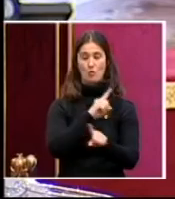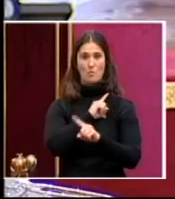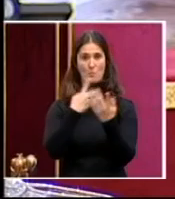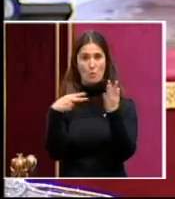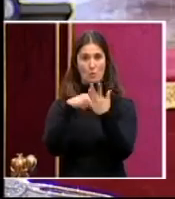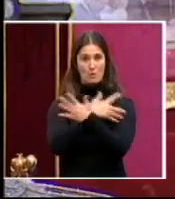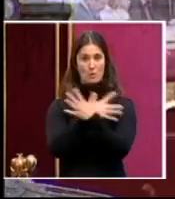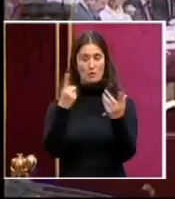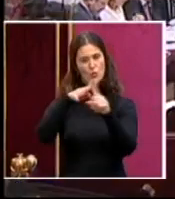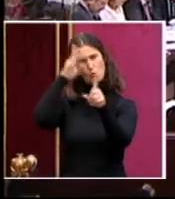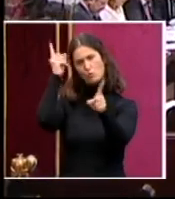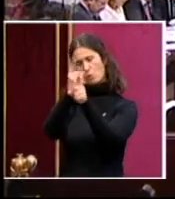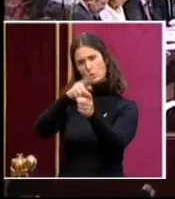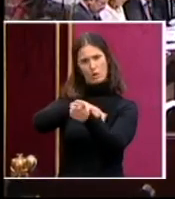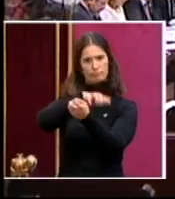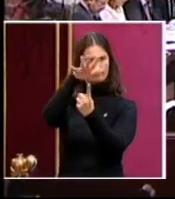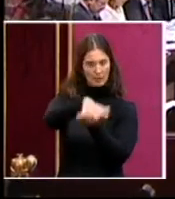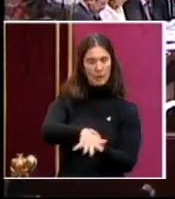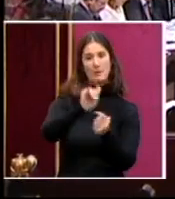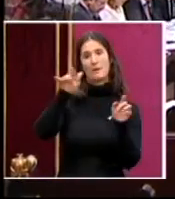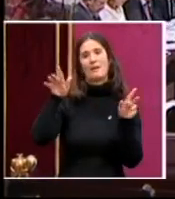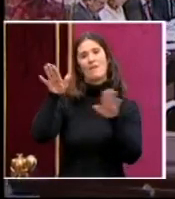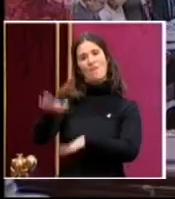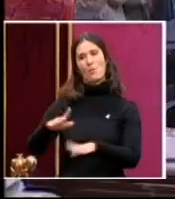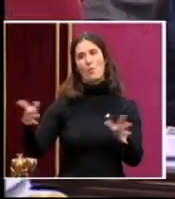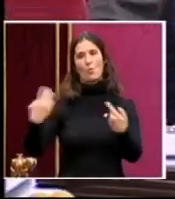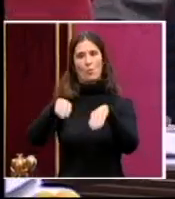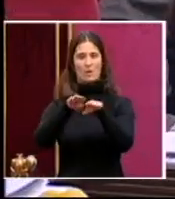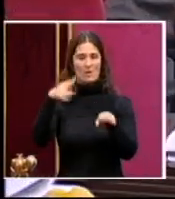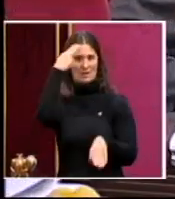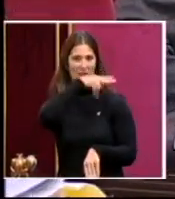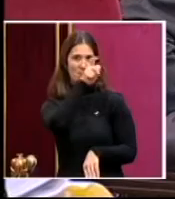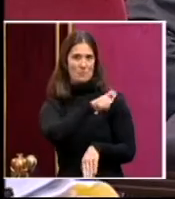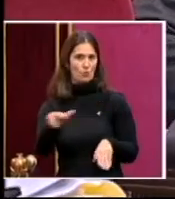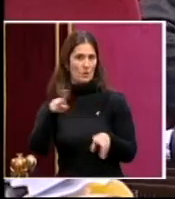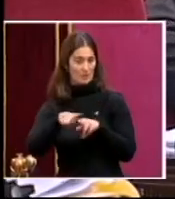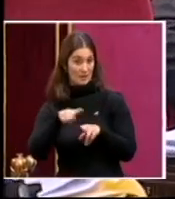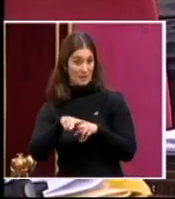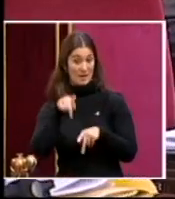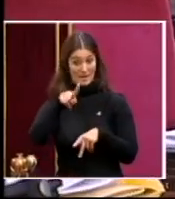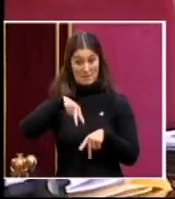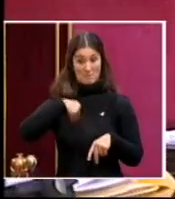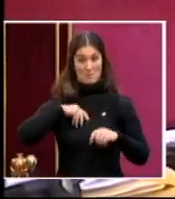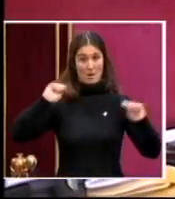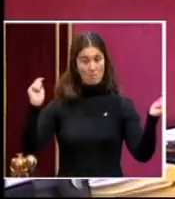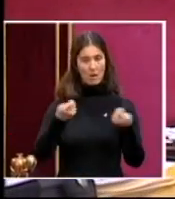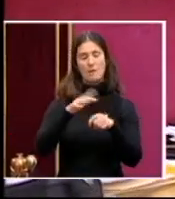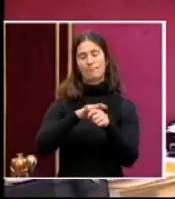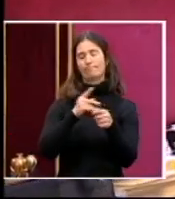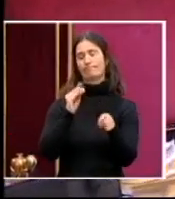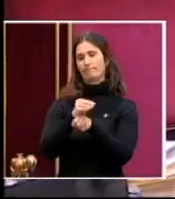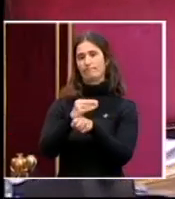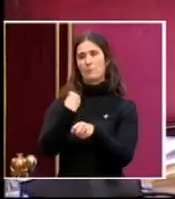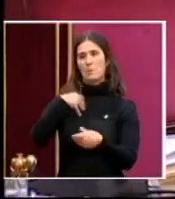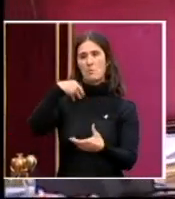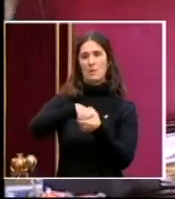2016 en contra de la discriminación y a favor de la igualdad y de la dignidad de las personas gitanas. Esta campaña está financiada por el